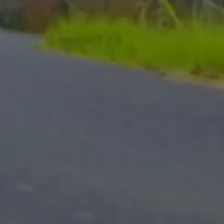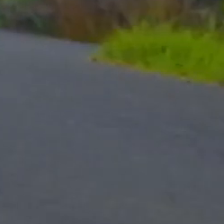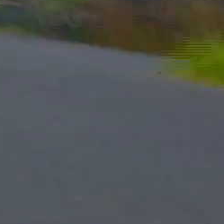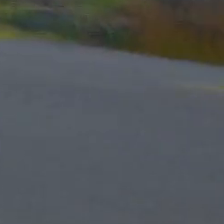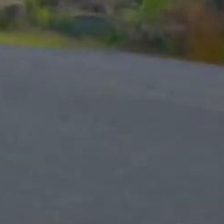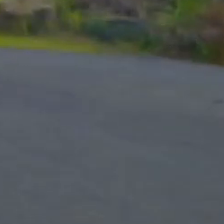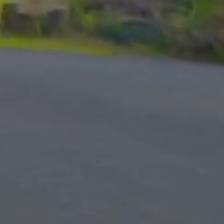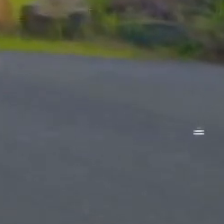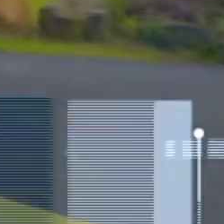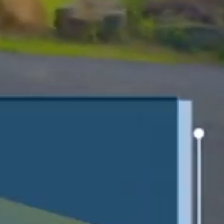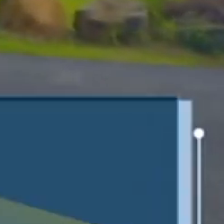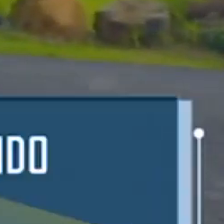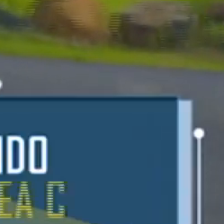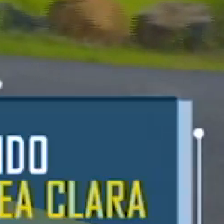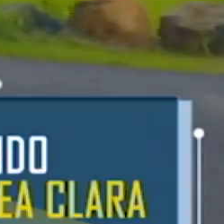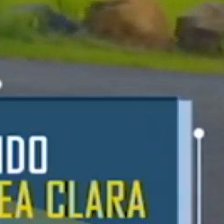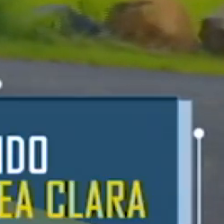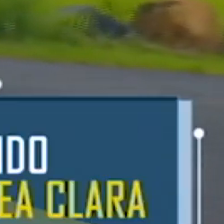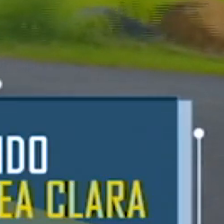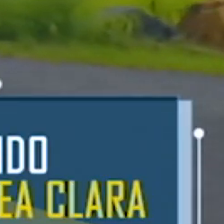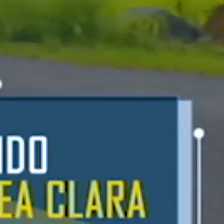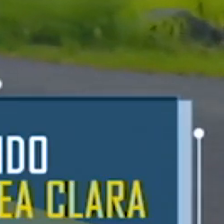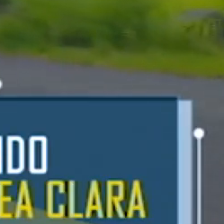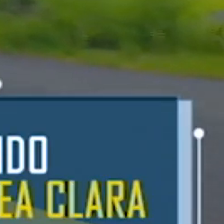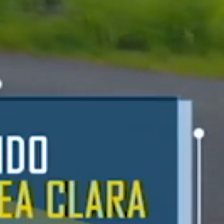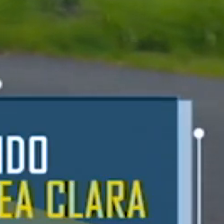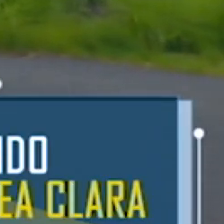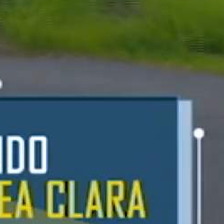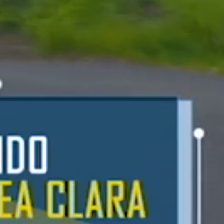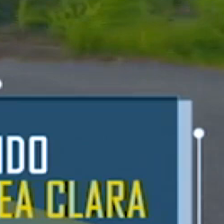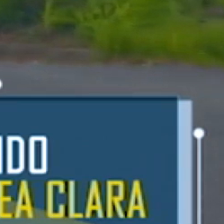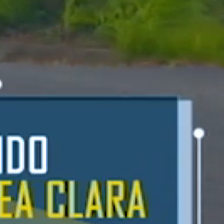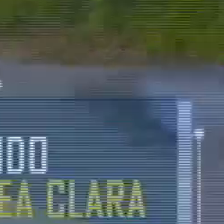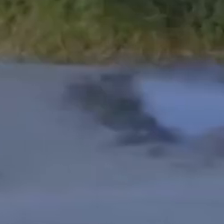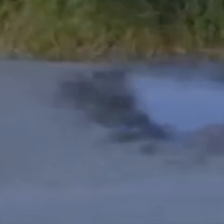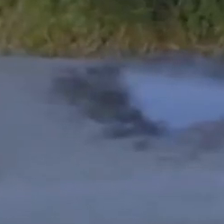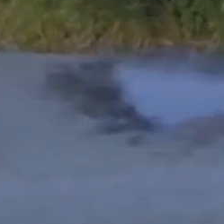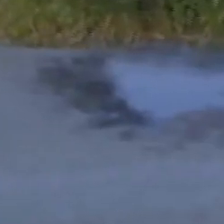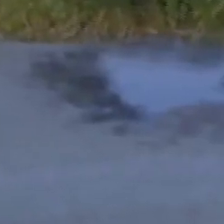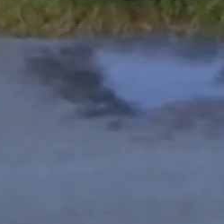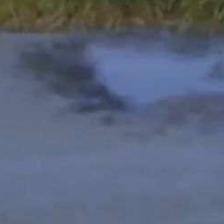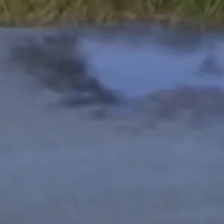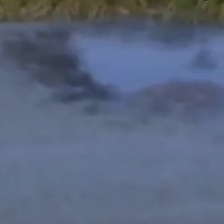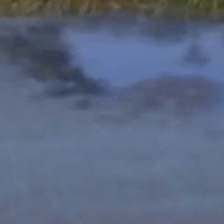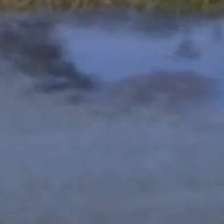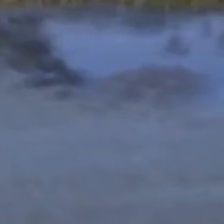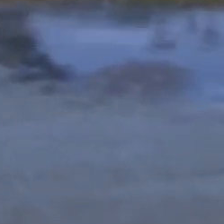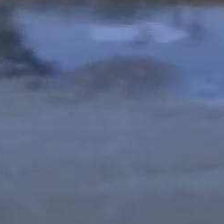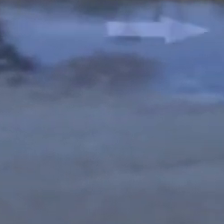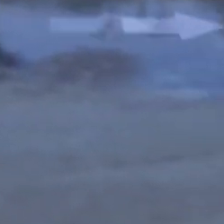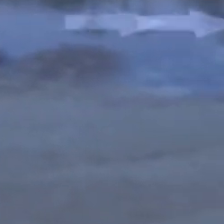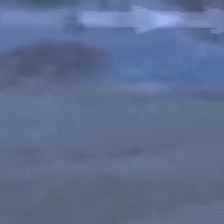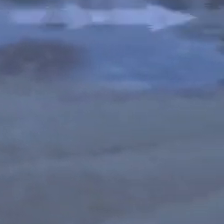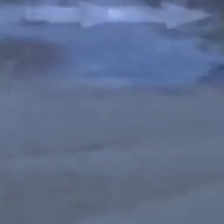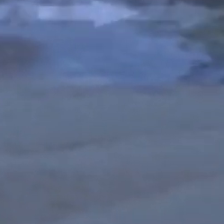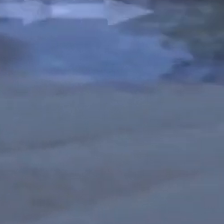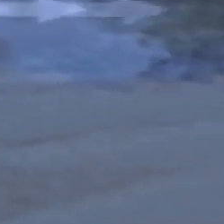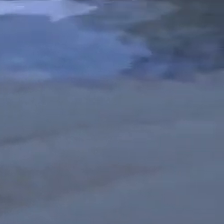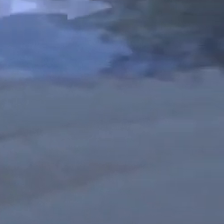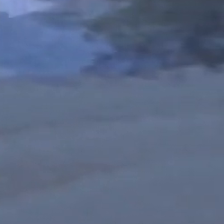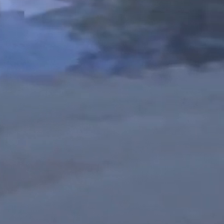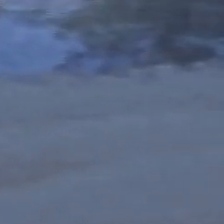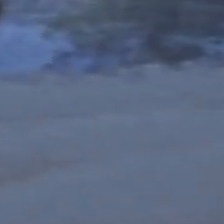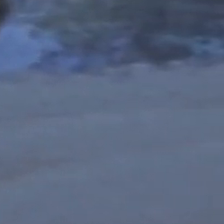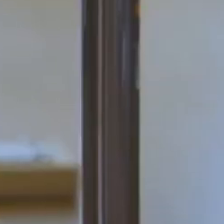muerte. Cuando decidas adelantar, la visibilidad debe ser clara y nunca adelantes en curva y menos con la